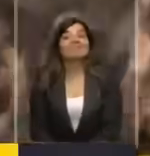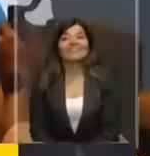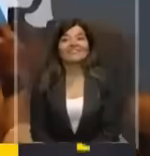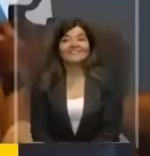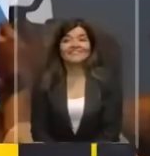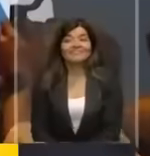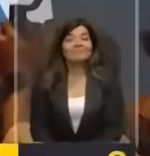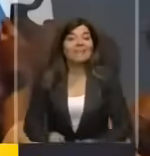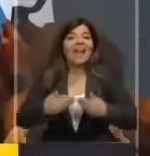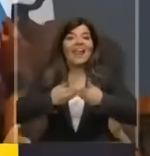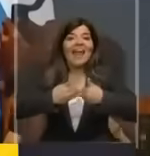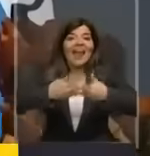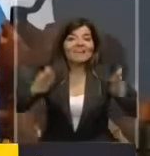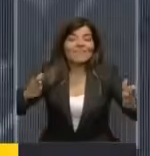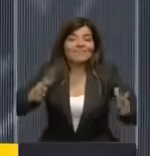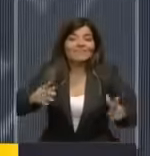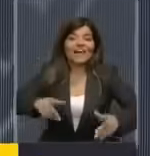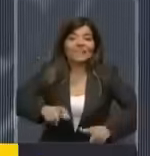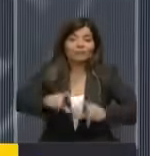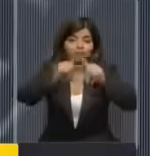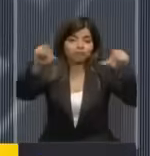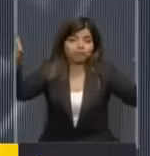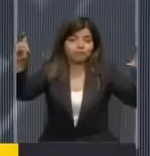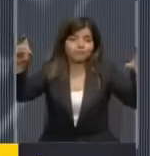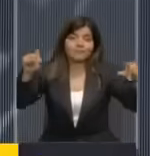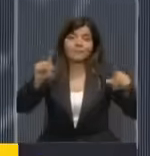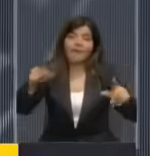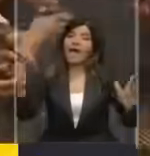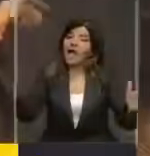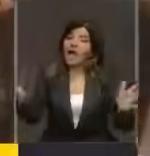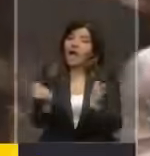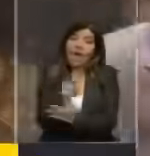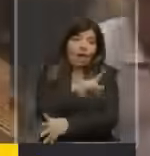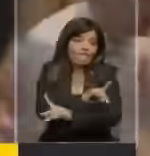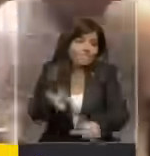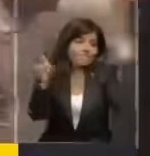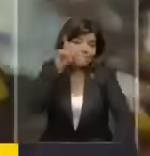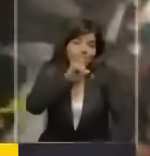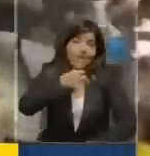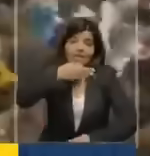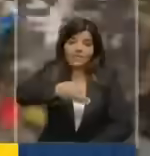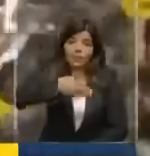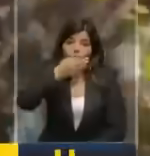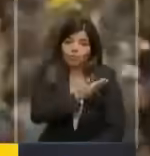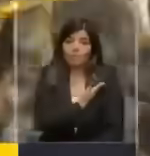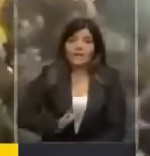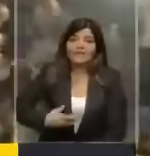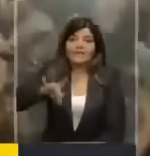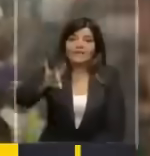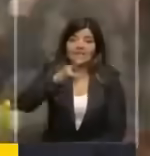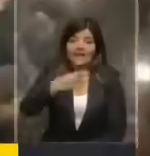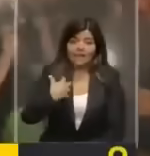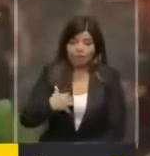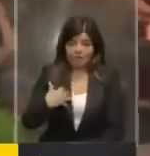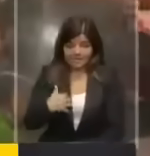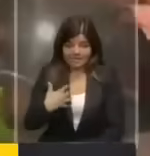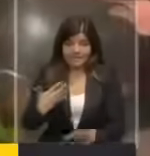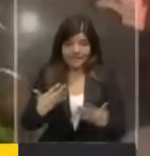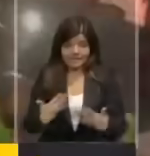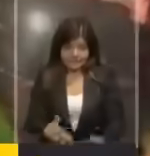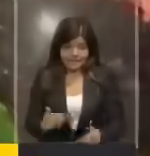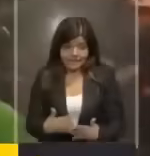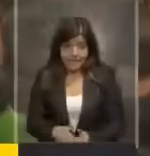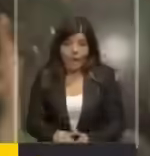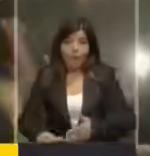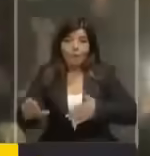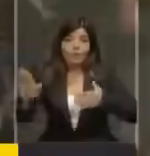La libertad como su emblema, tal como sella entonces el discurso Javier Milei, presidente electo ya de Argentina. Ha prometido el fin